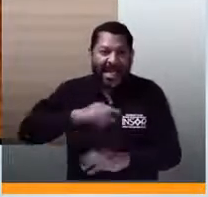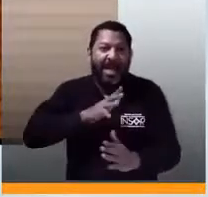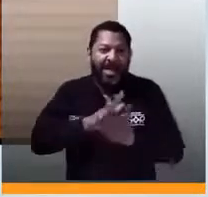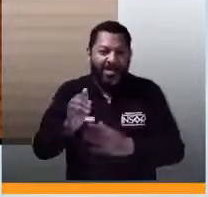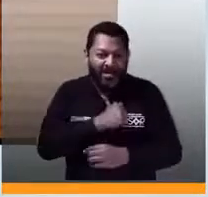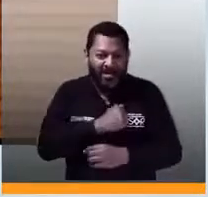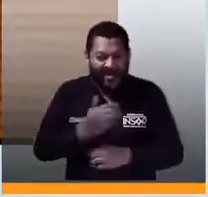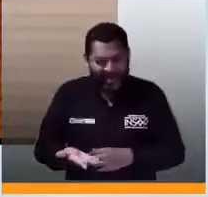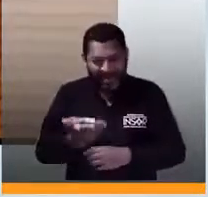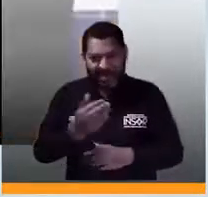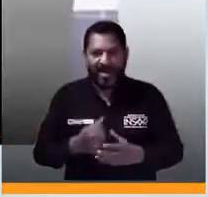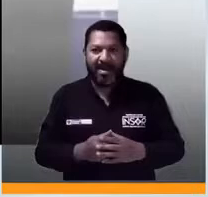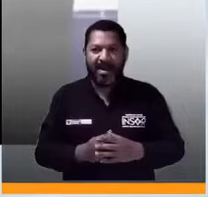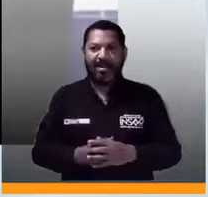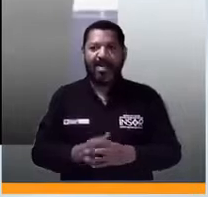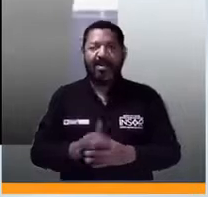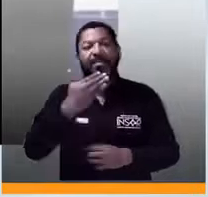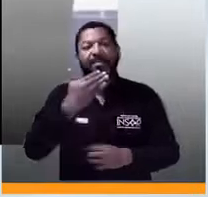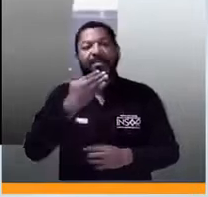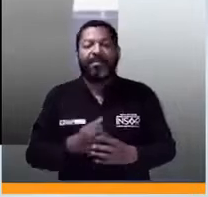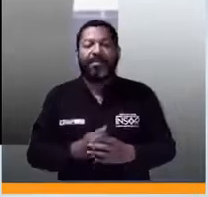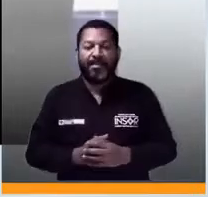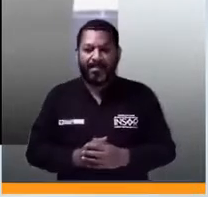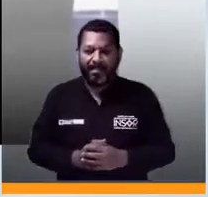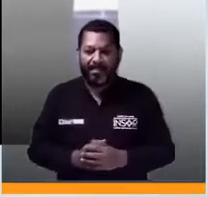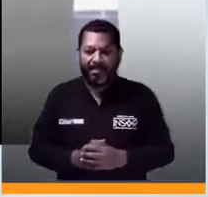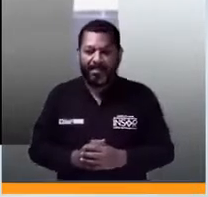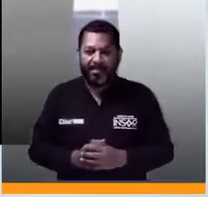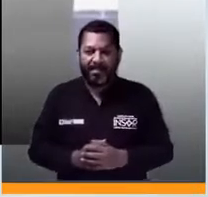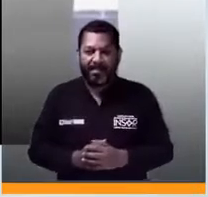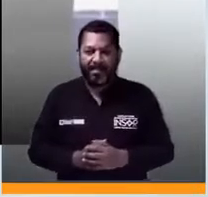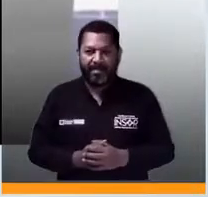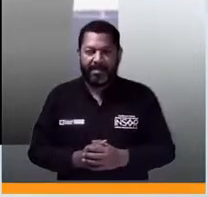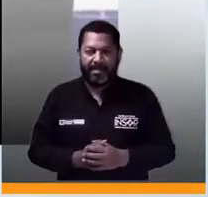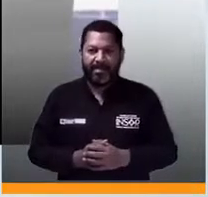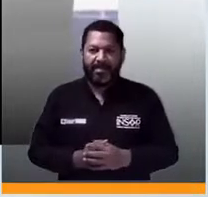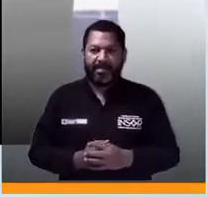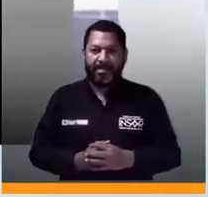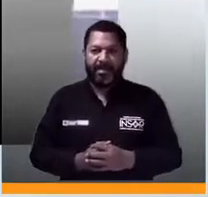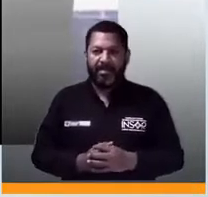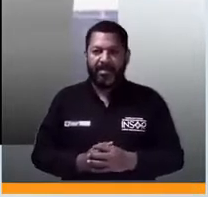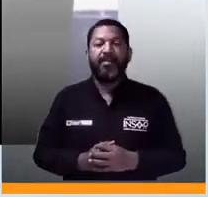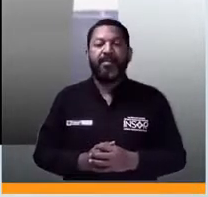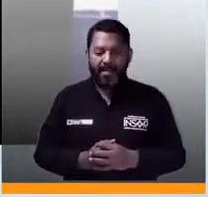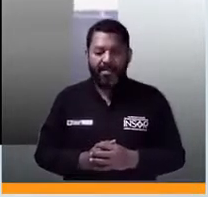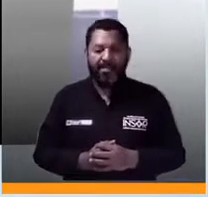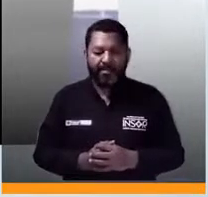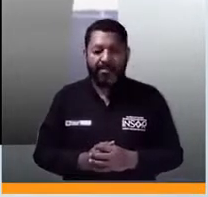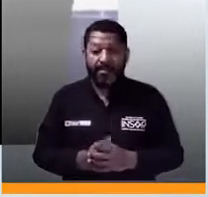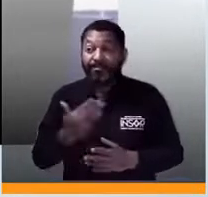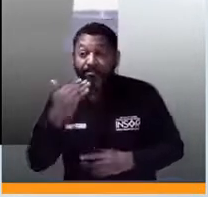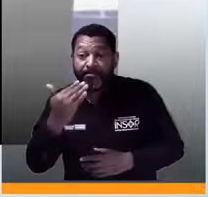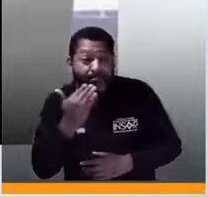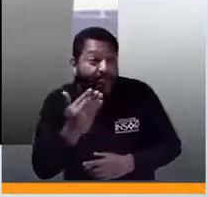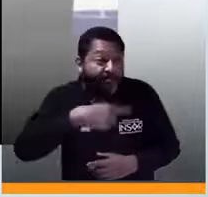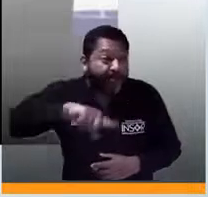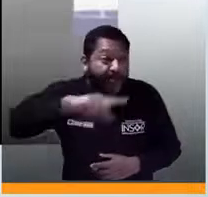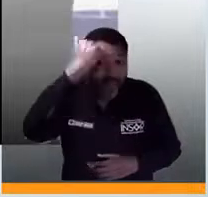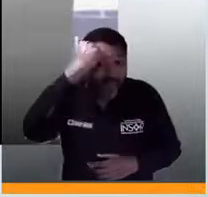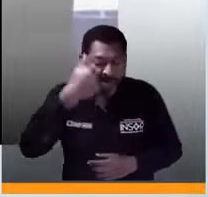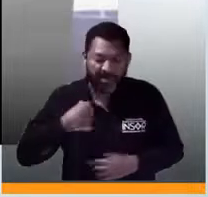mensaje, rector. Adelante. Vale, muchas gracias. No, yo quiero sumarme a los agradecimientos a nuestros profesores que han dado un gran